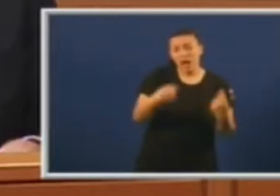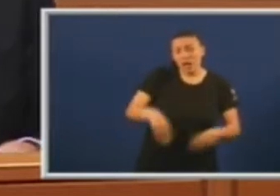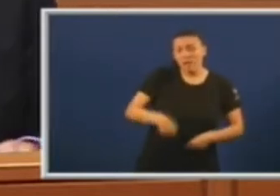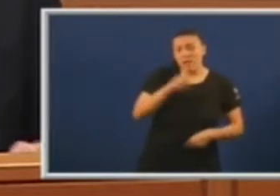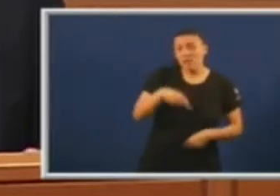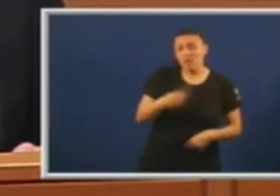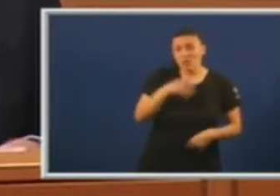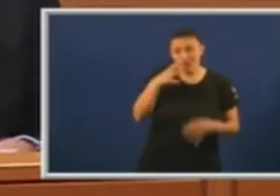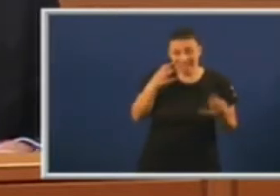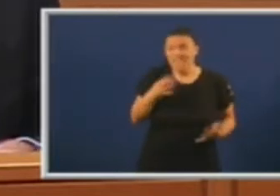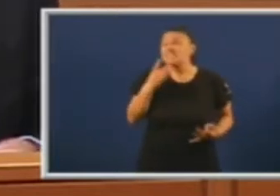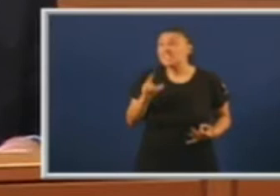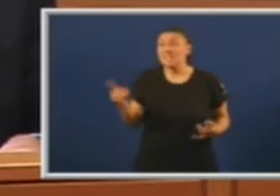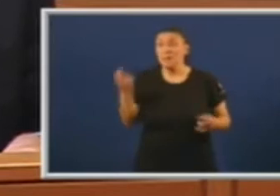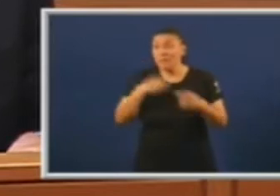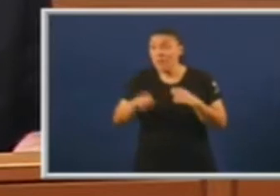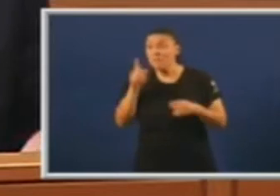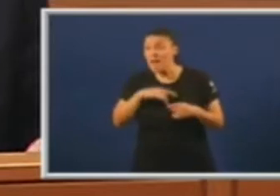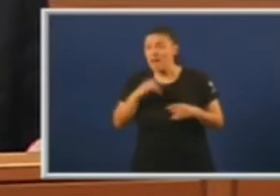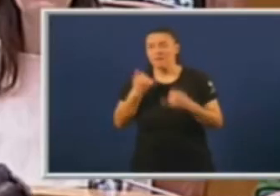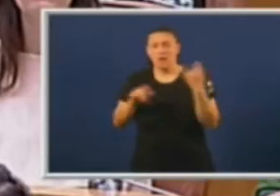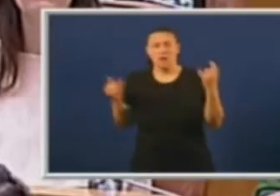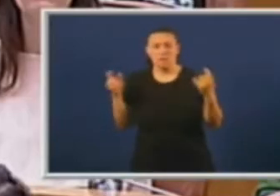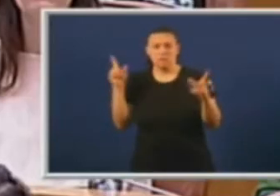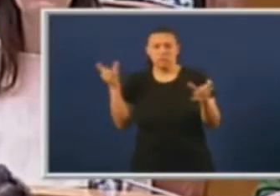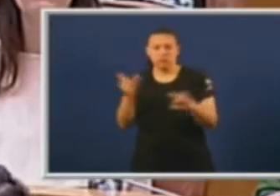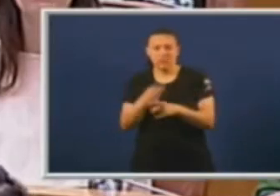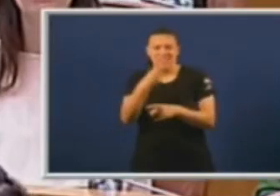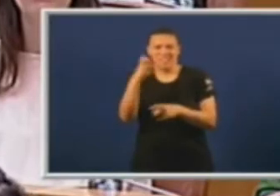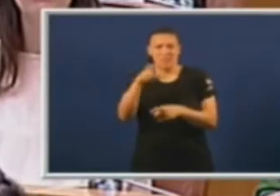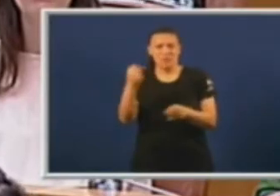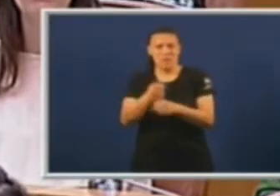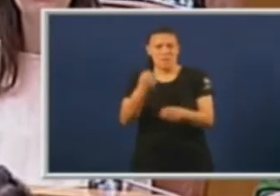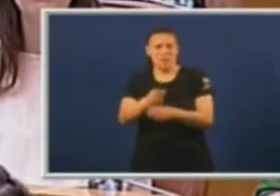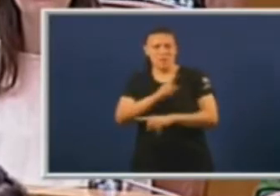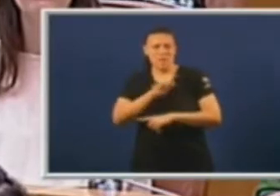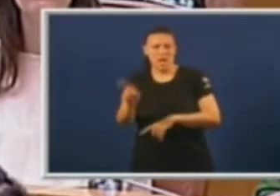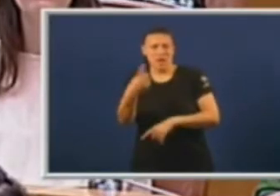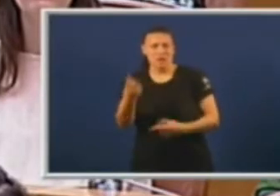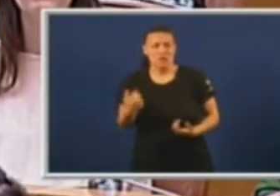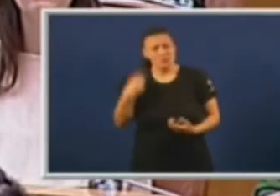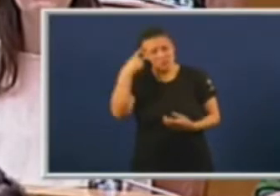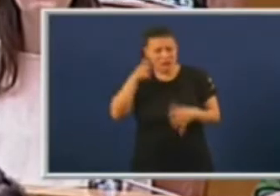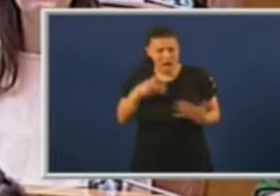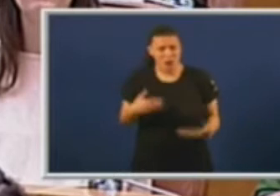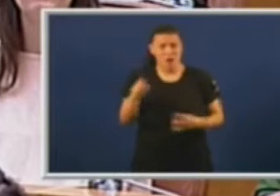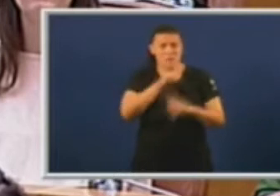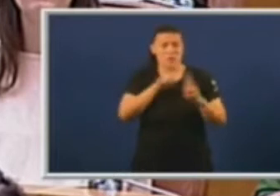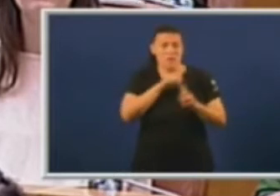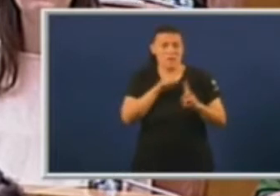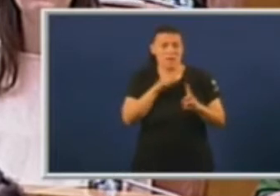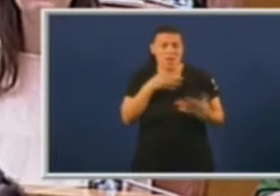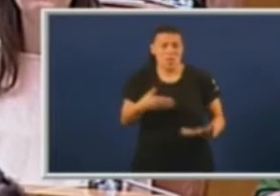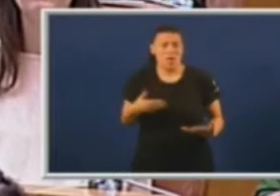300 empregos na Costa da Morte? Teña en conta, señor Feijóo, que o emprego é hoxe unha das principais preocupacións que teñen os